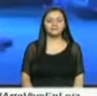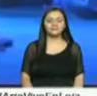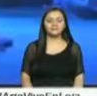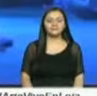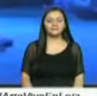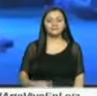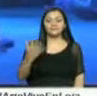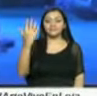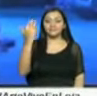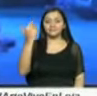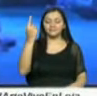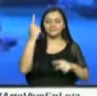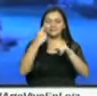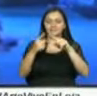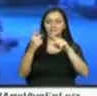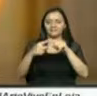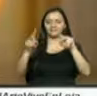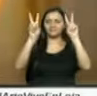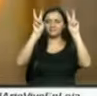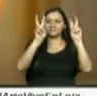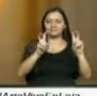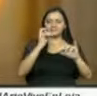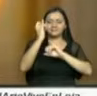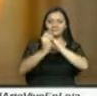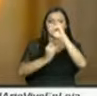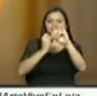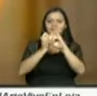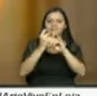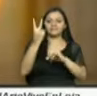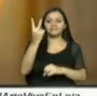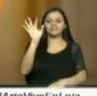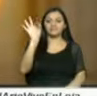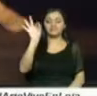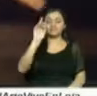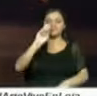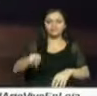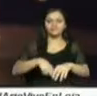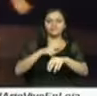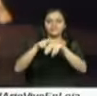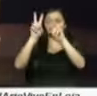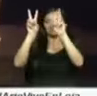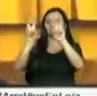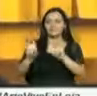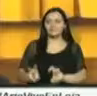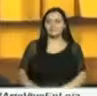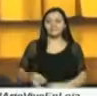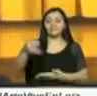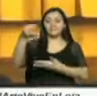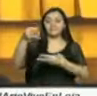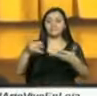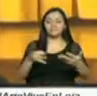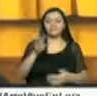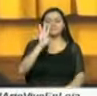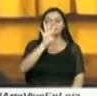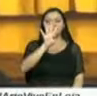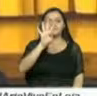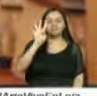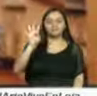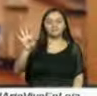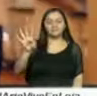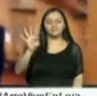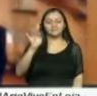15 obras internacionales, 29 obras nacionales. En total,